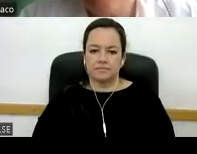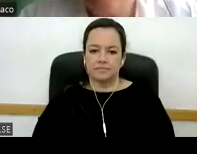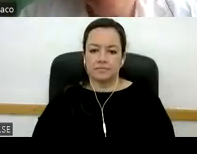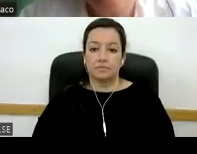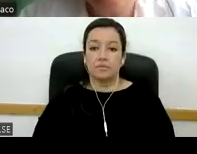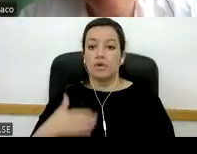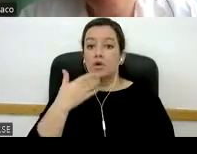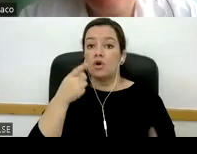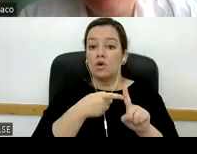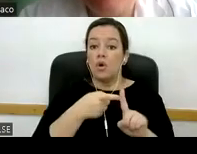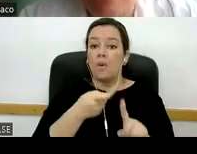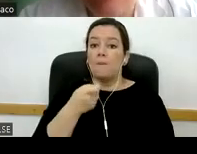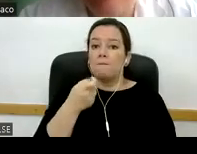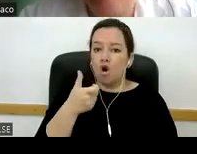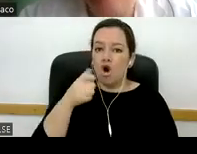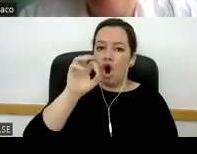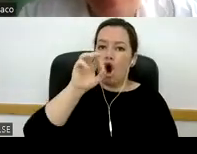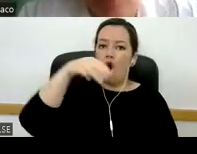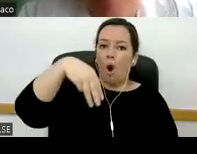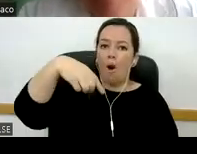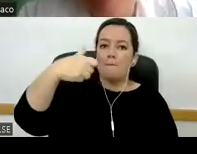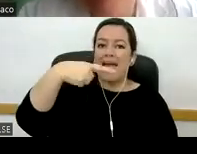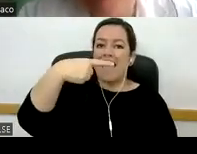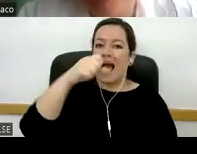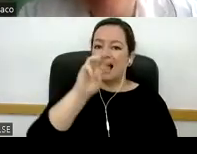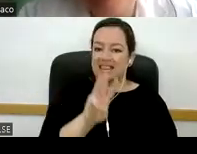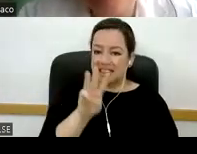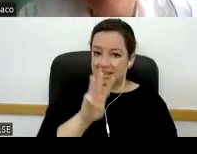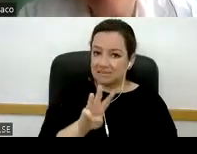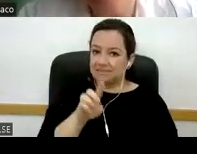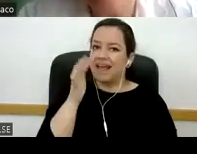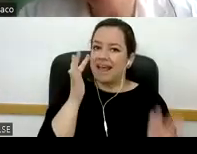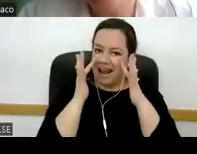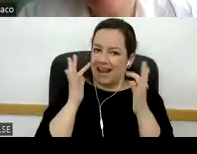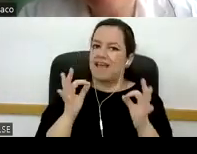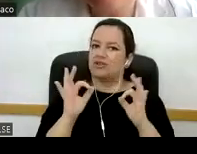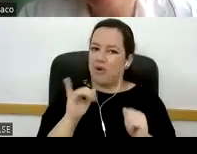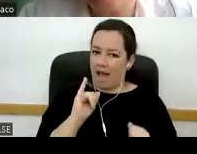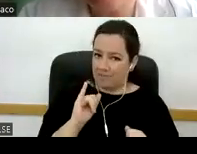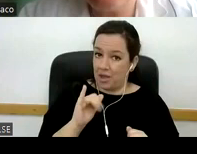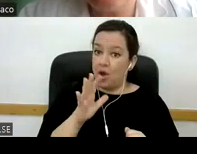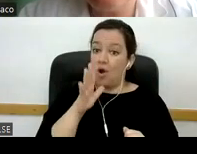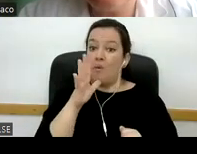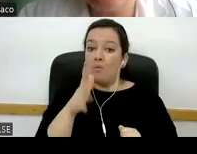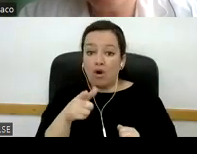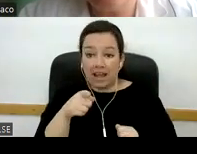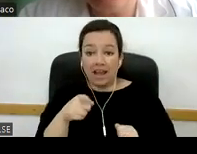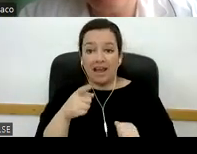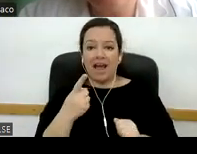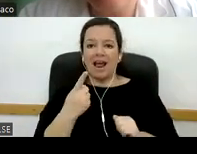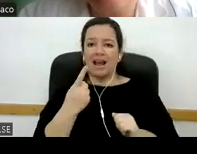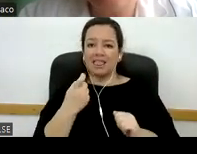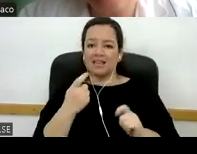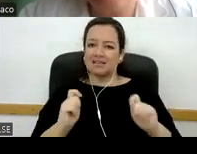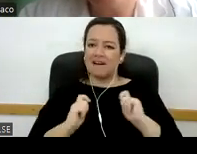Un bajo consumo de ácidos grasos omega 3 se consideraría también factor de riesgo cardiovascular porque estaríamos dando